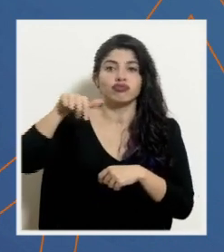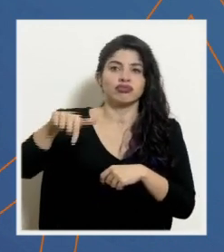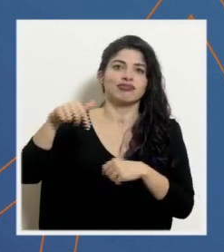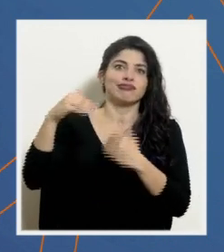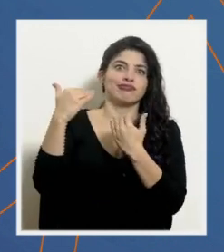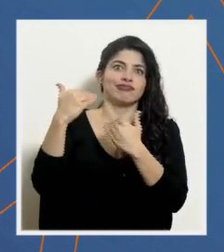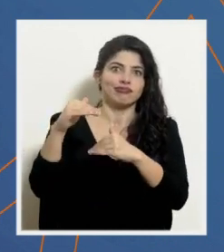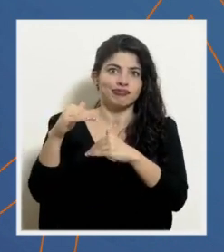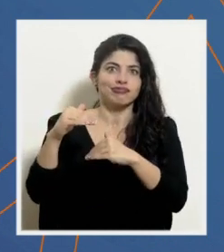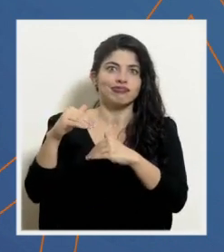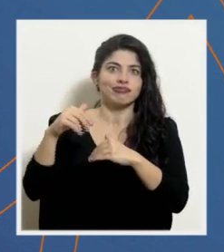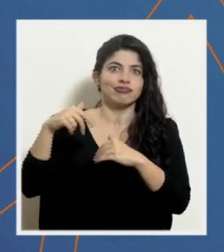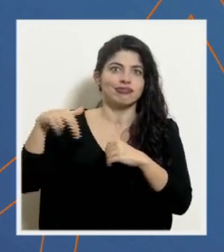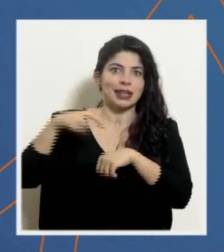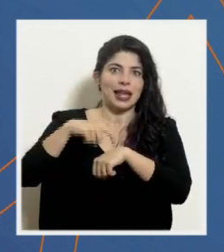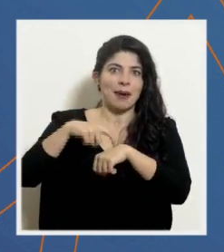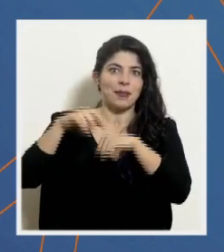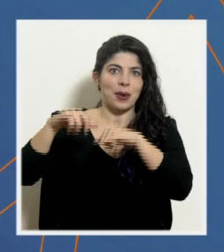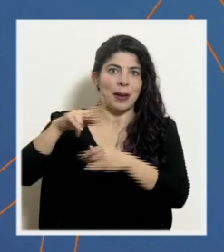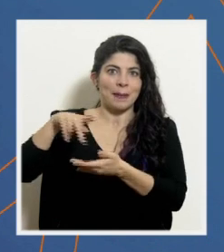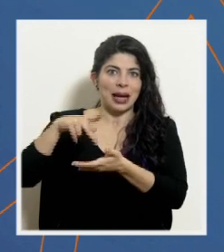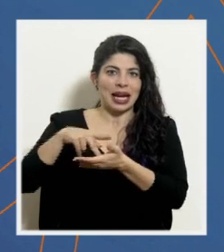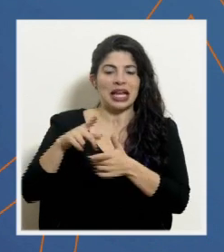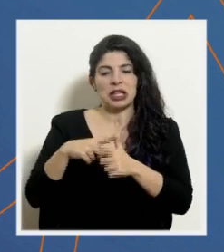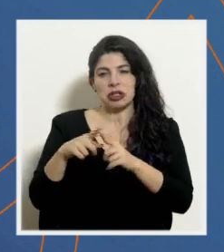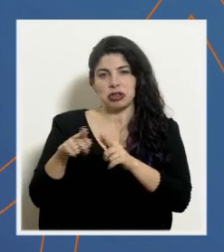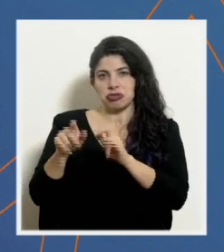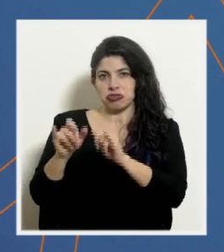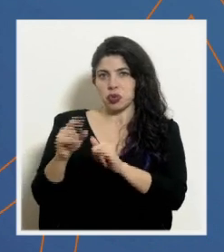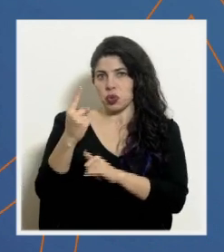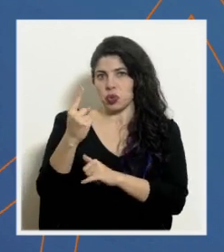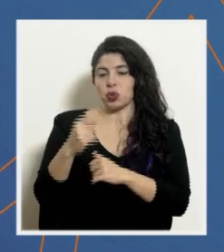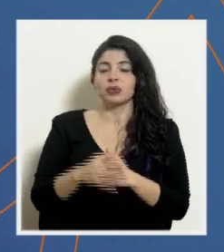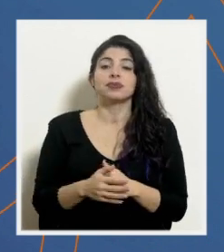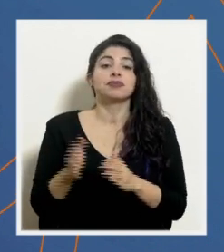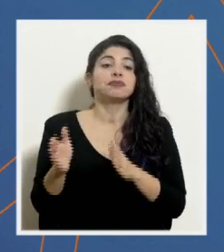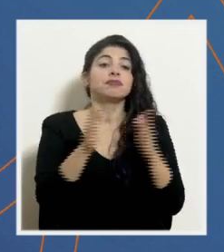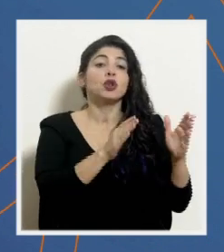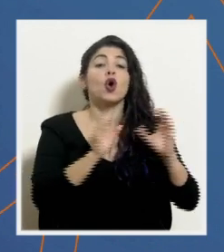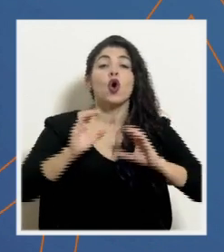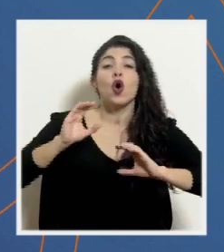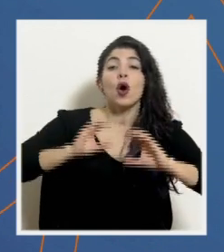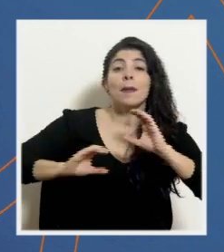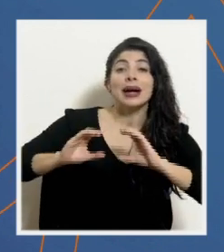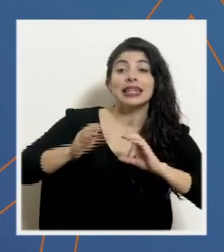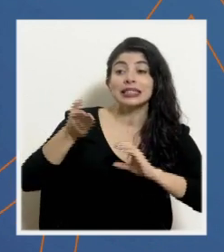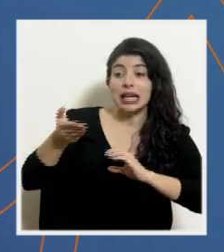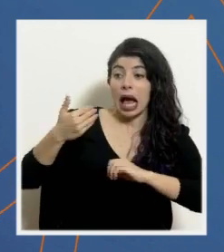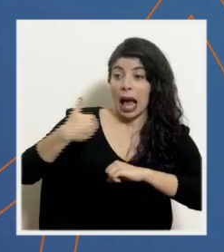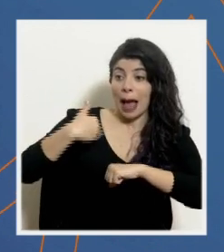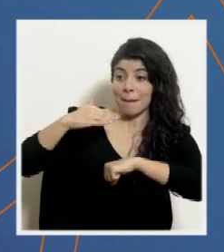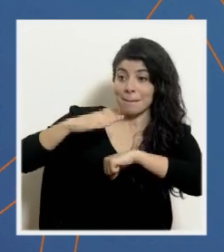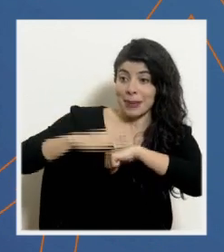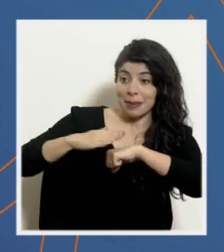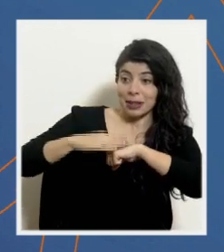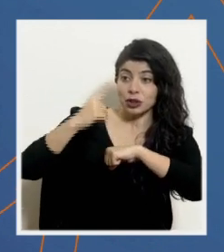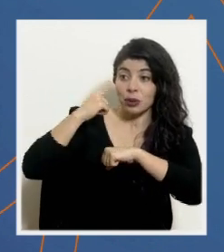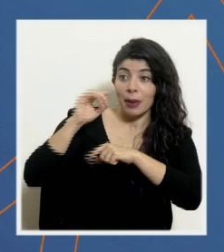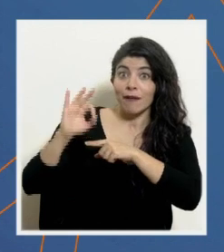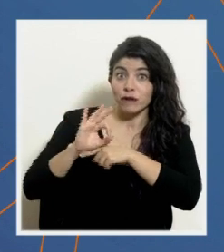está totalmente regulado. Asimismo, para establecimientos comerciales con permiso sanitario de